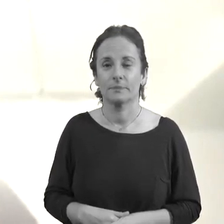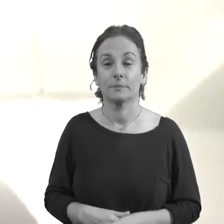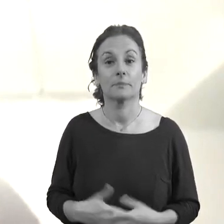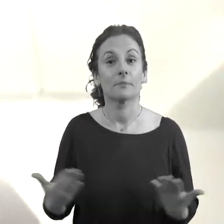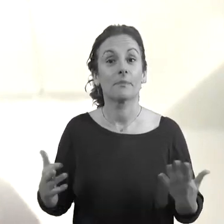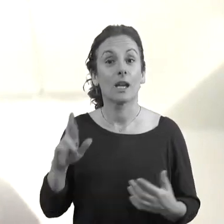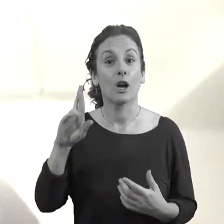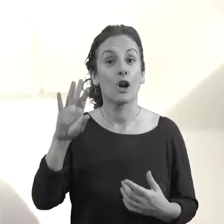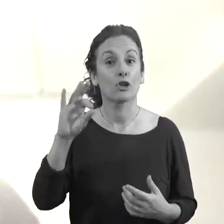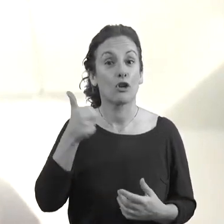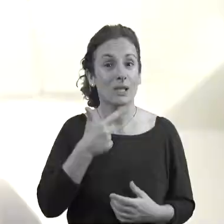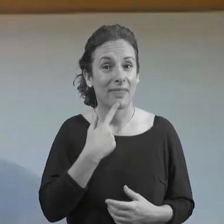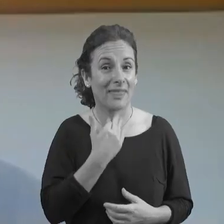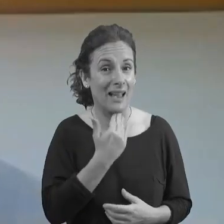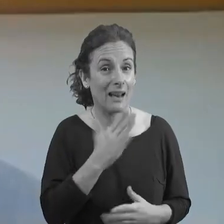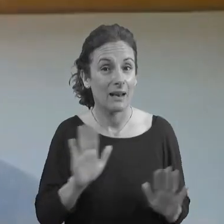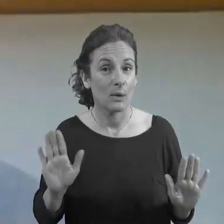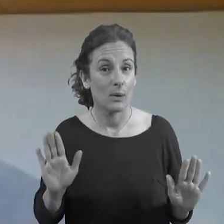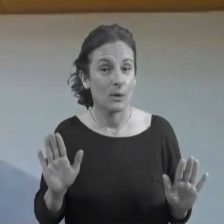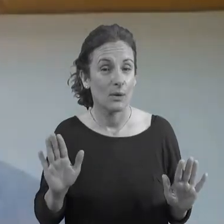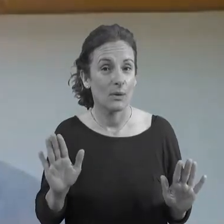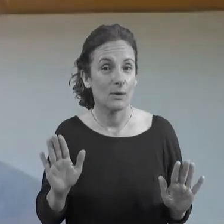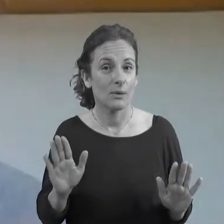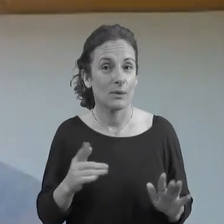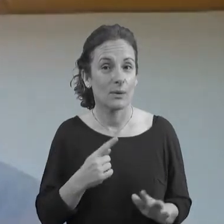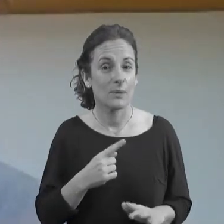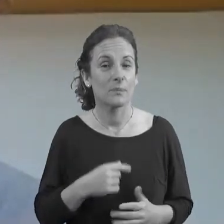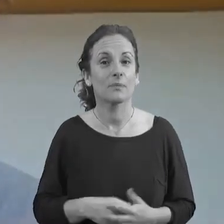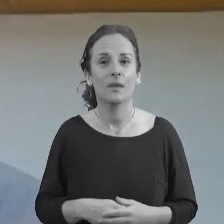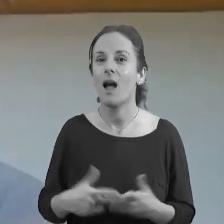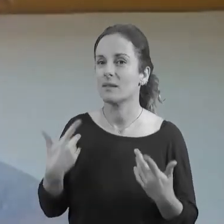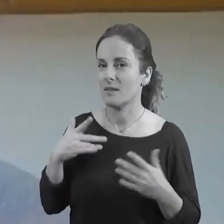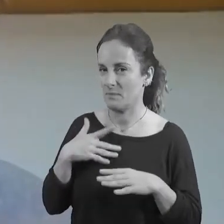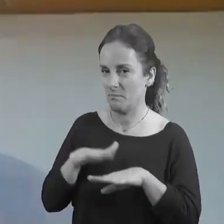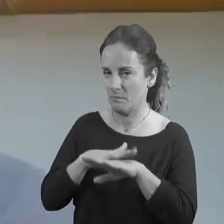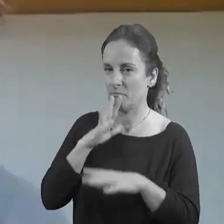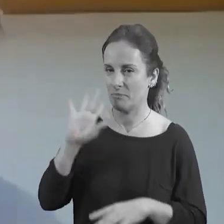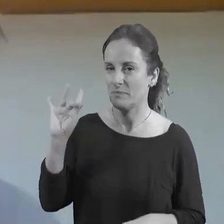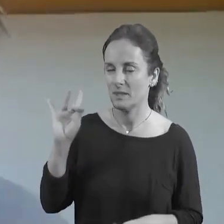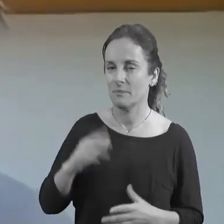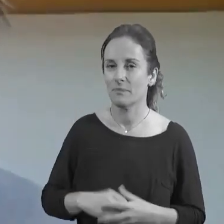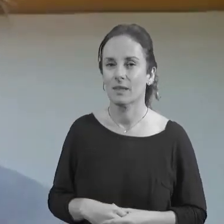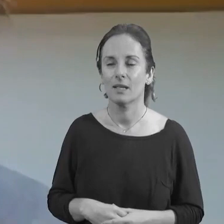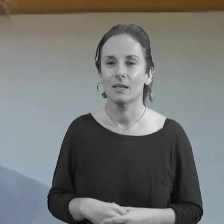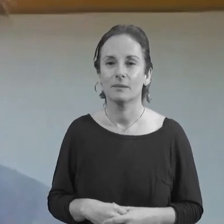Rosa, no sé si diu qualque cosa, però ara sí que anà dins el micròfon. Ja, perdó. Sí, perquè,